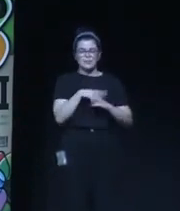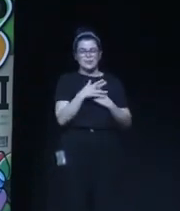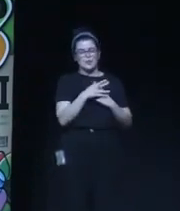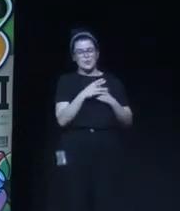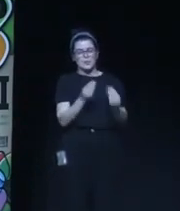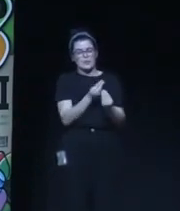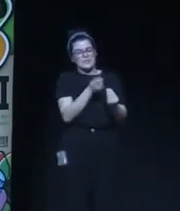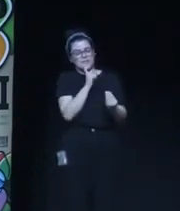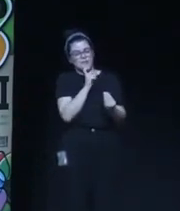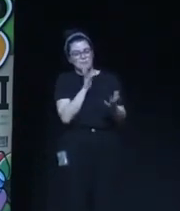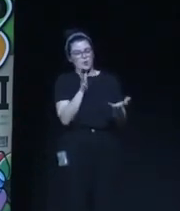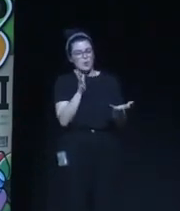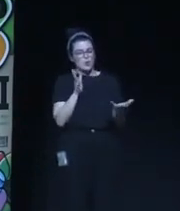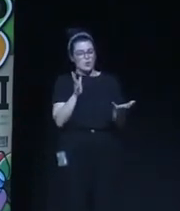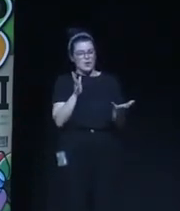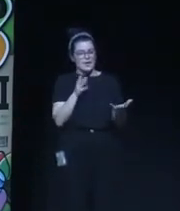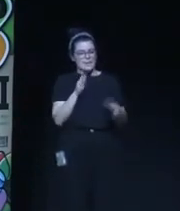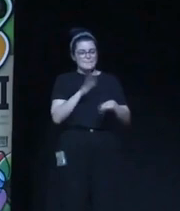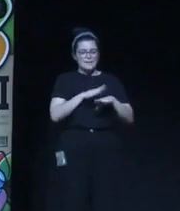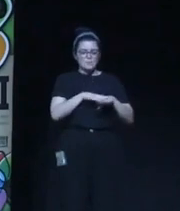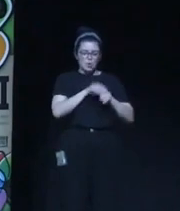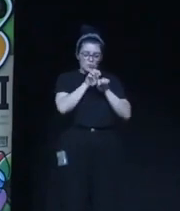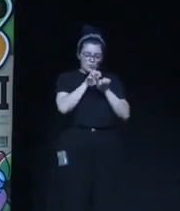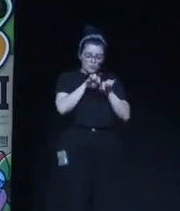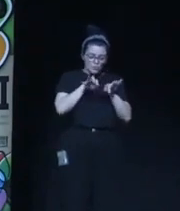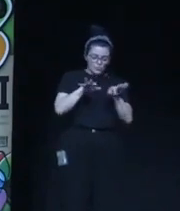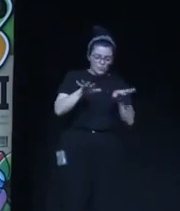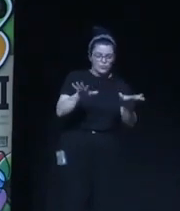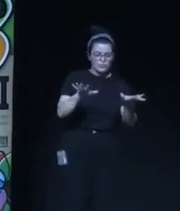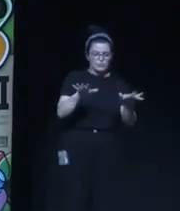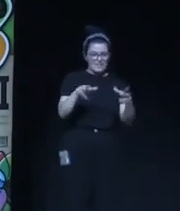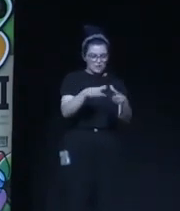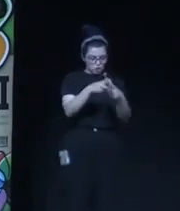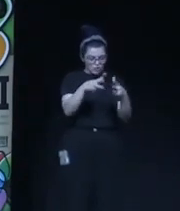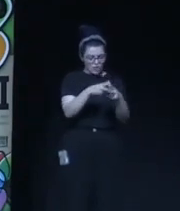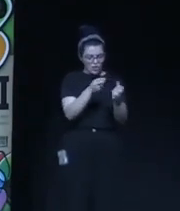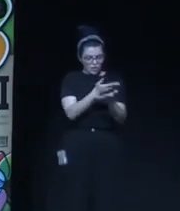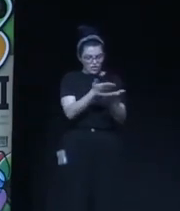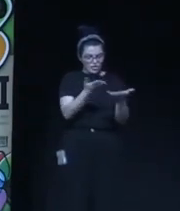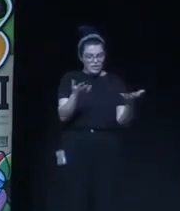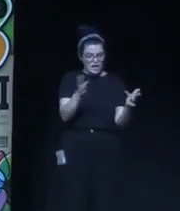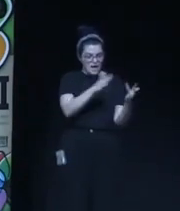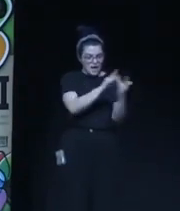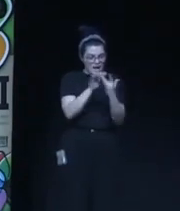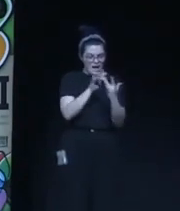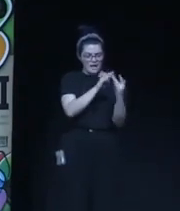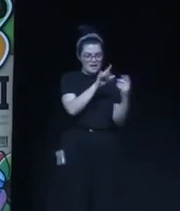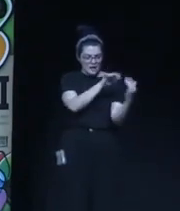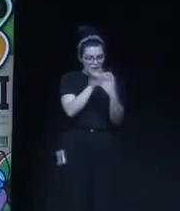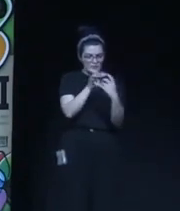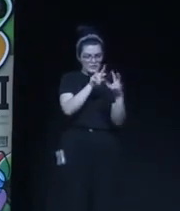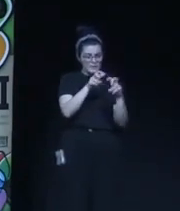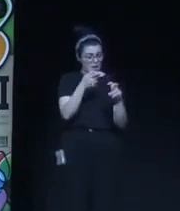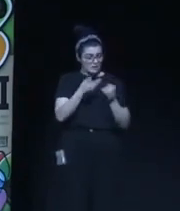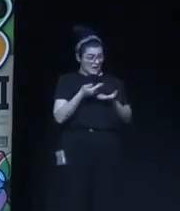se conozca o que se difunda, que se socialice lo que vivís, ¿os ayuda en algo?